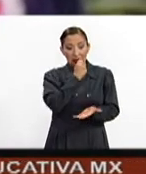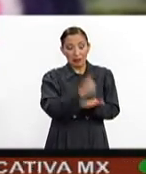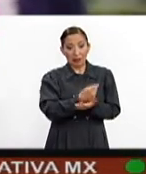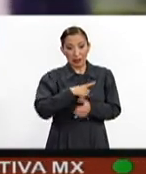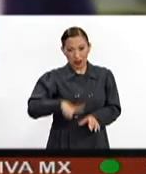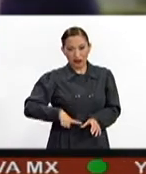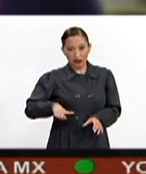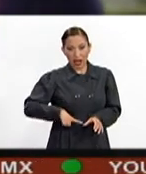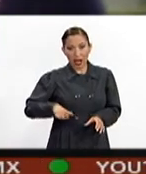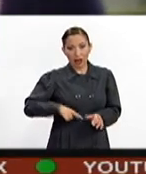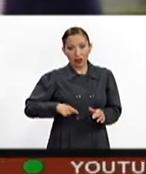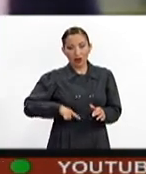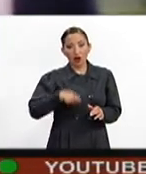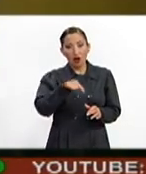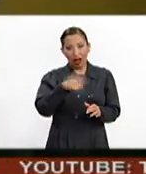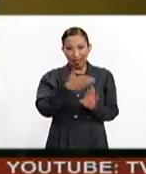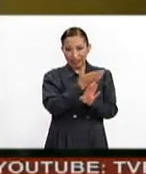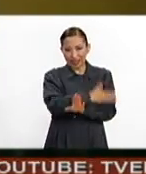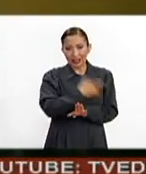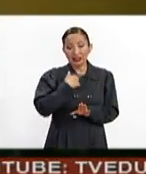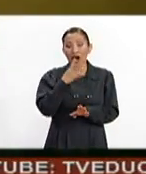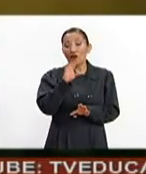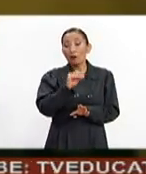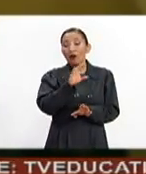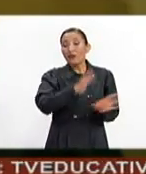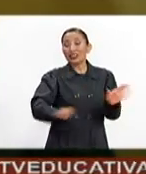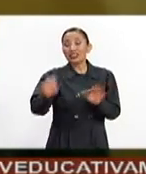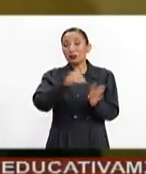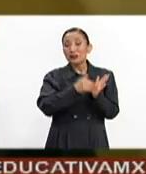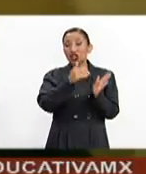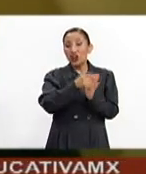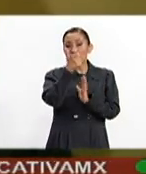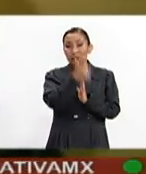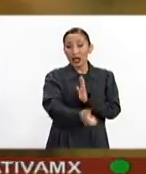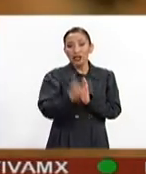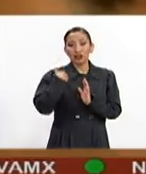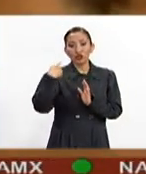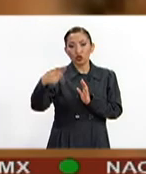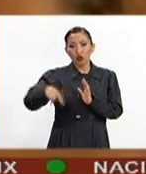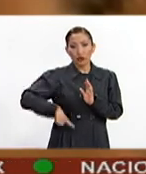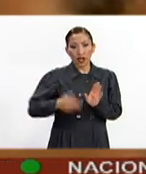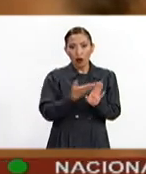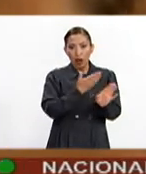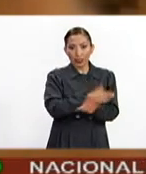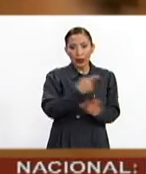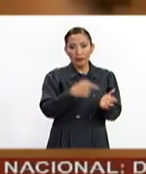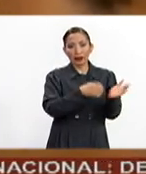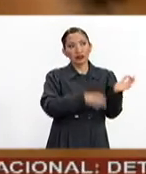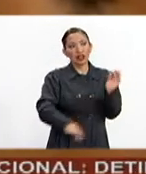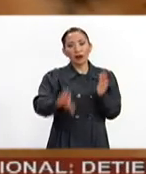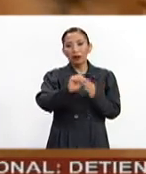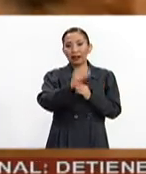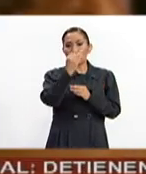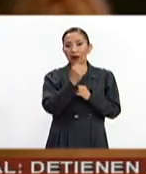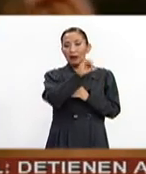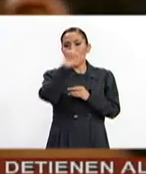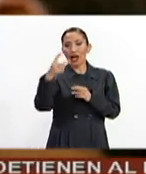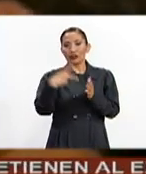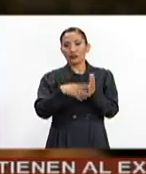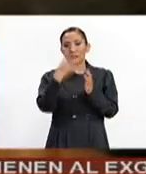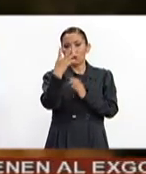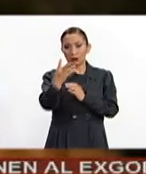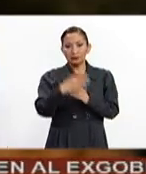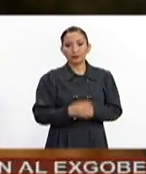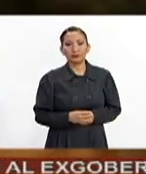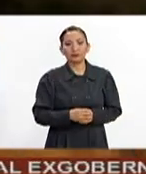Tamaulipas, estado al que gobernó por más de 900 millones de pesos tras su administración de 1999 a